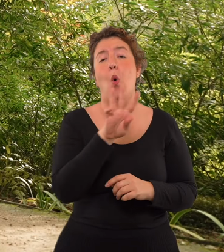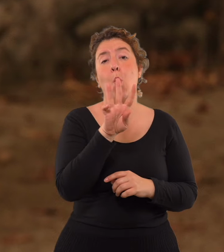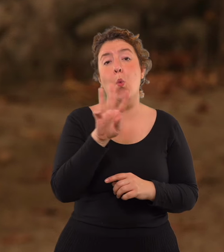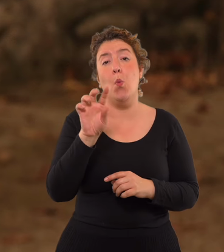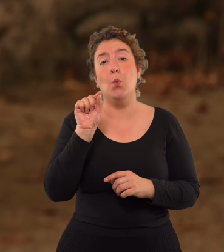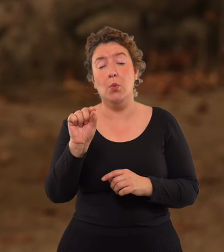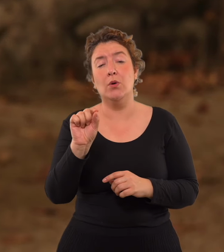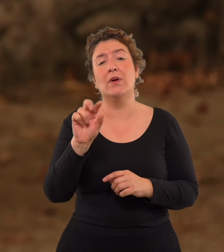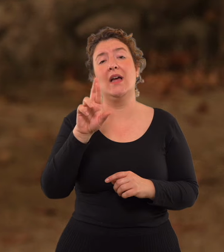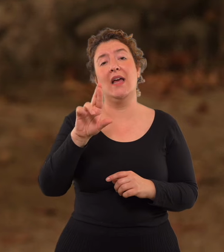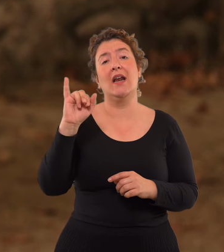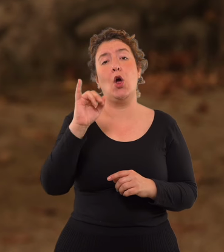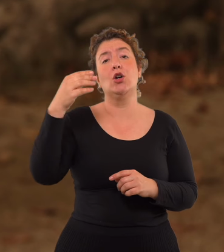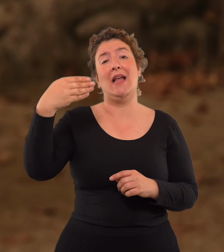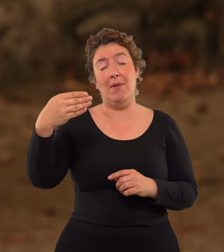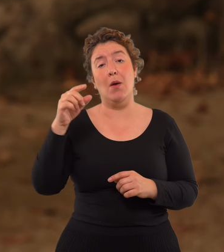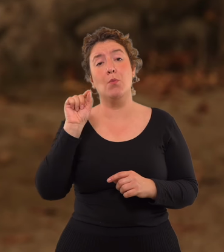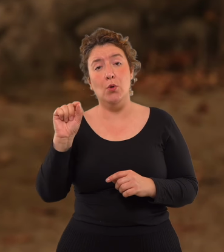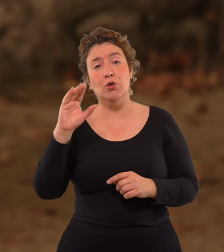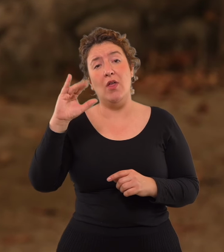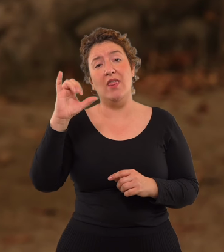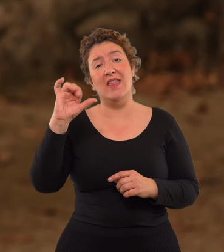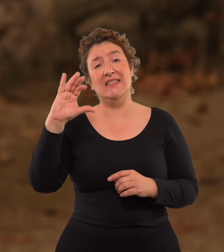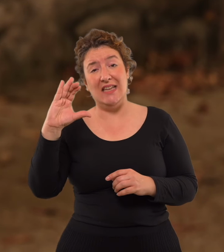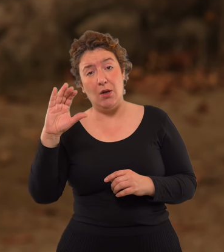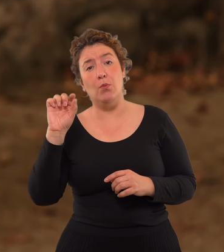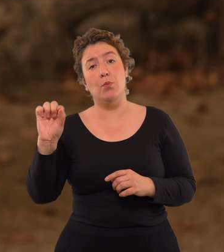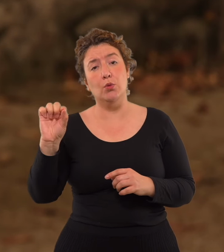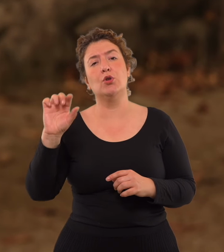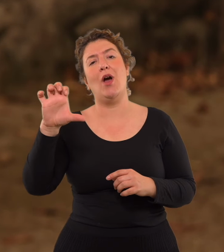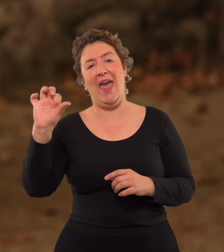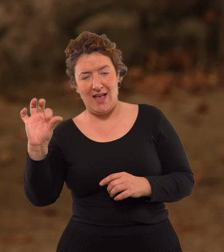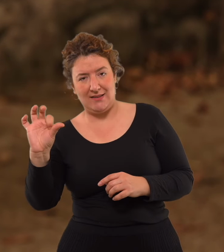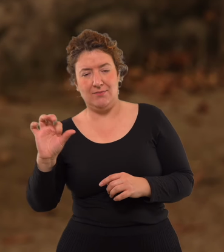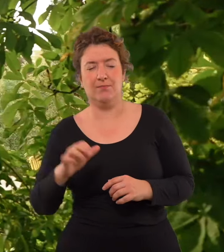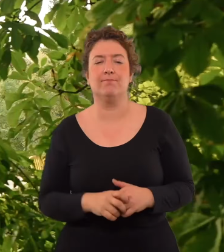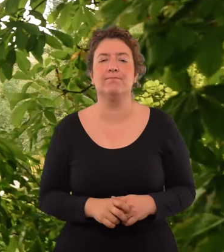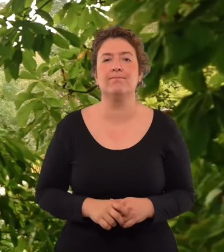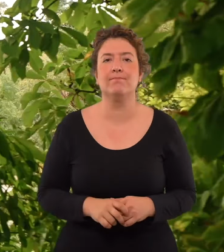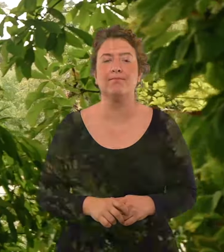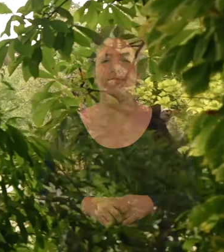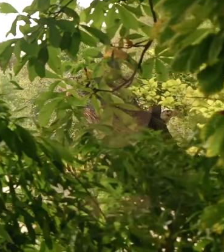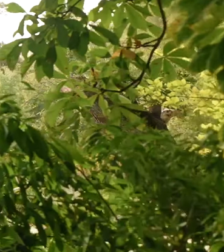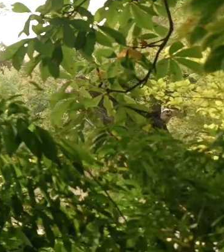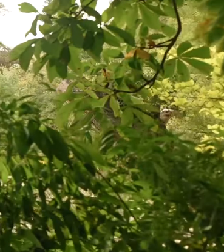www.rjb.csic.es.